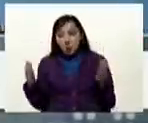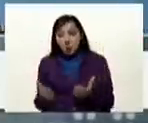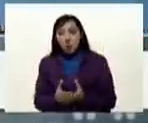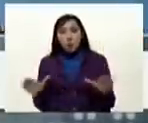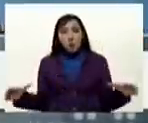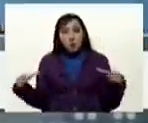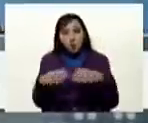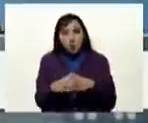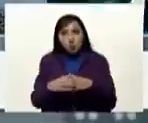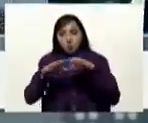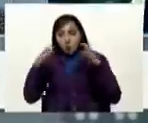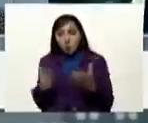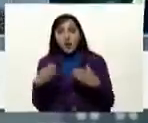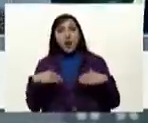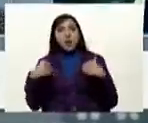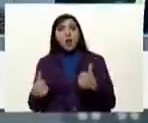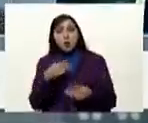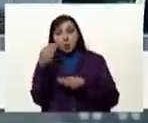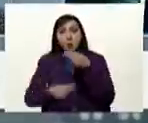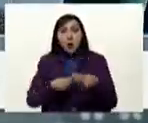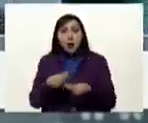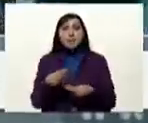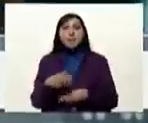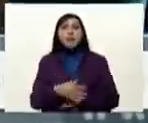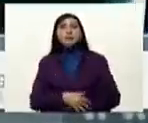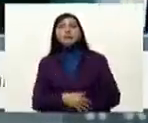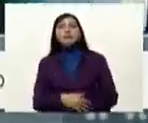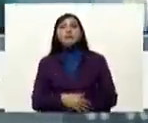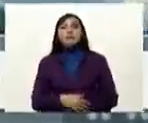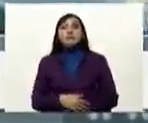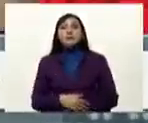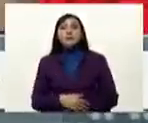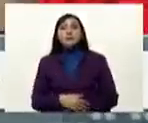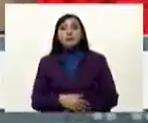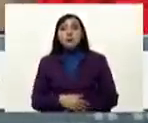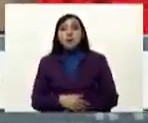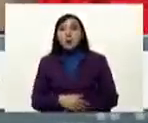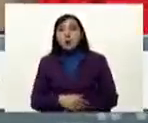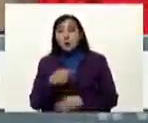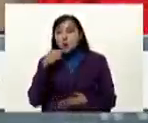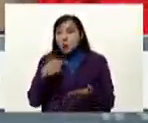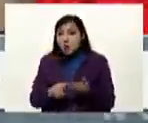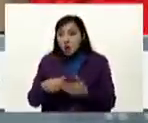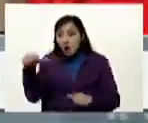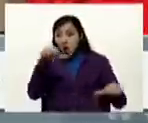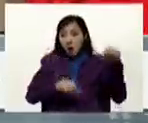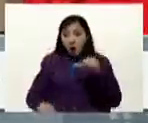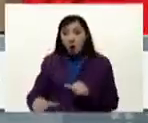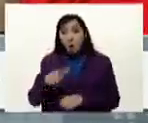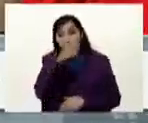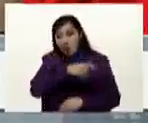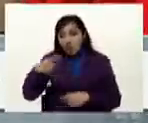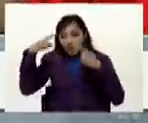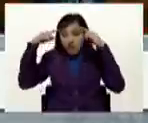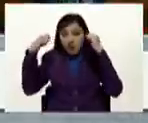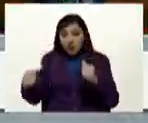Salud para ir generando lo que llaman los expertos la inmunidad de